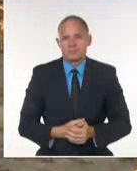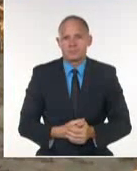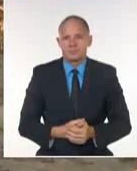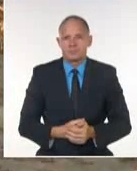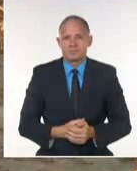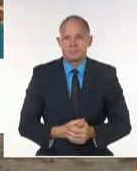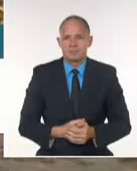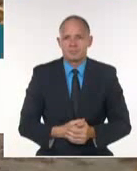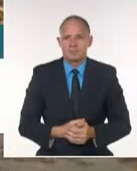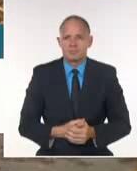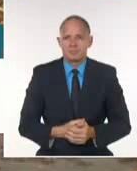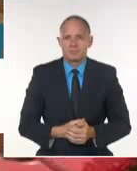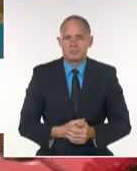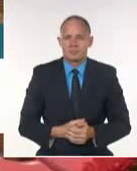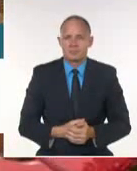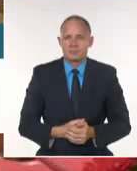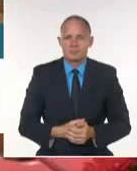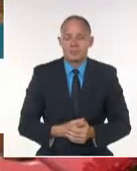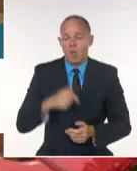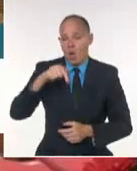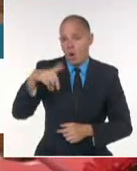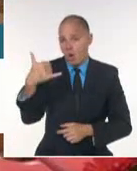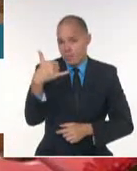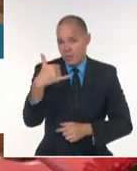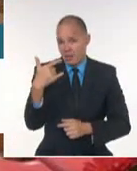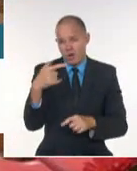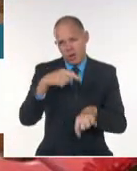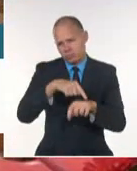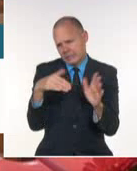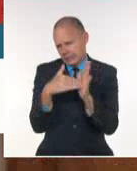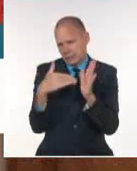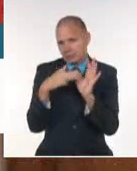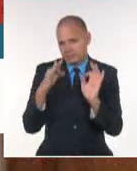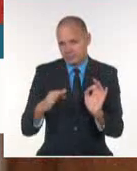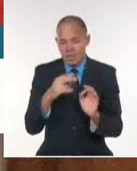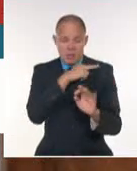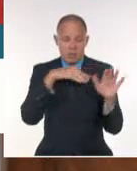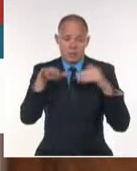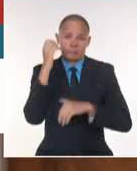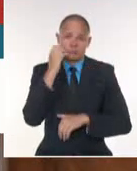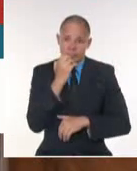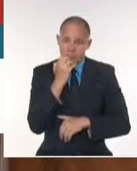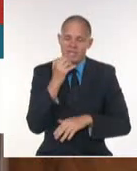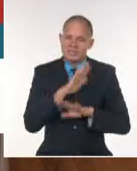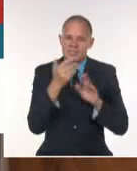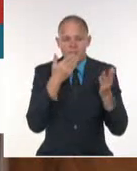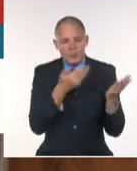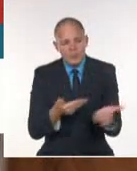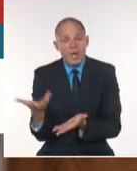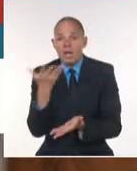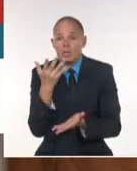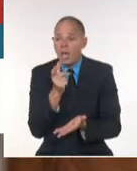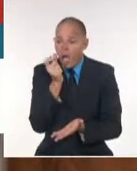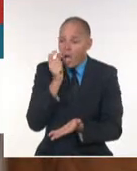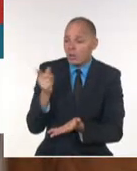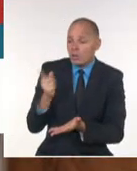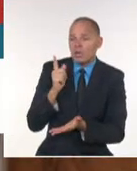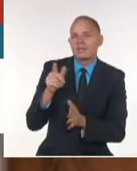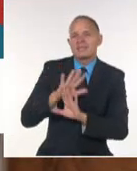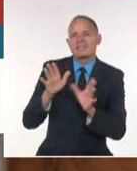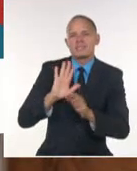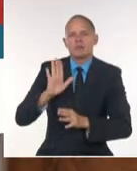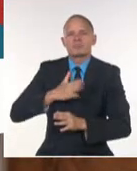En horas de la tarde de este miércoles, el primer ministro Manuel Marrero Cruz fue recibido por el presidente de la Asamblea Consultiva